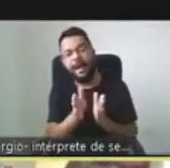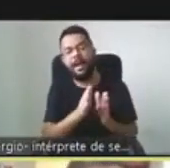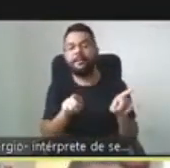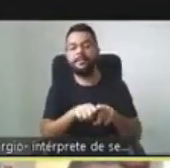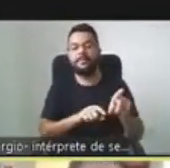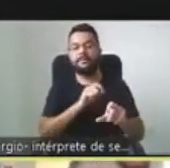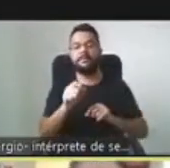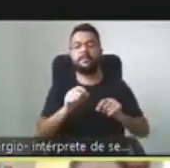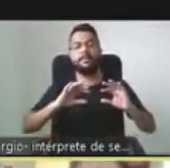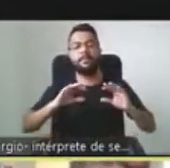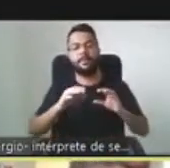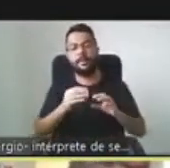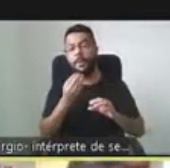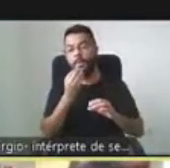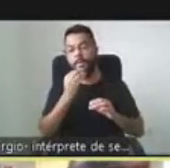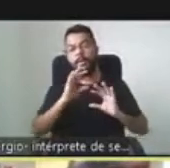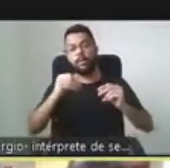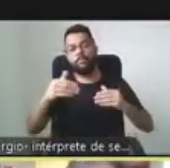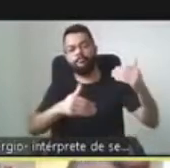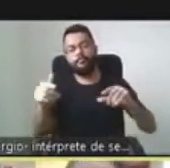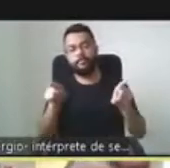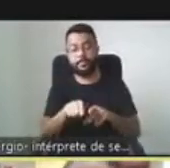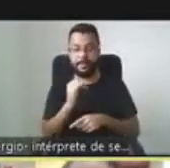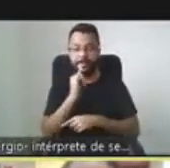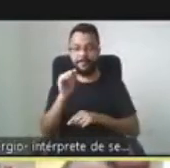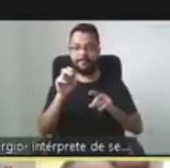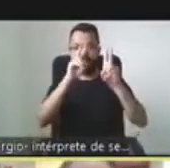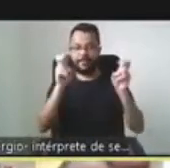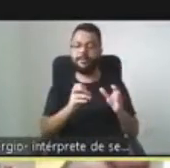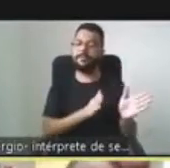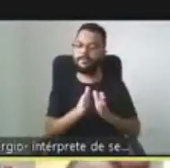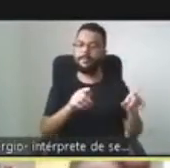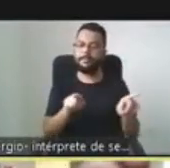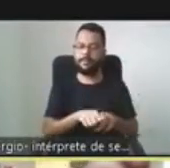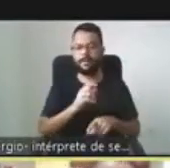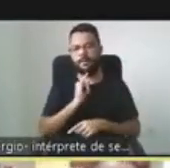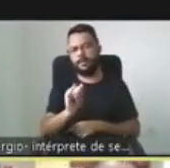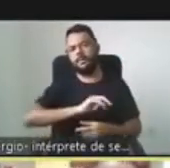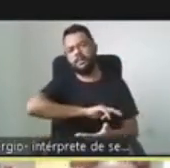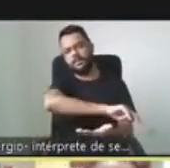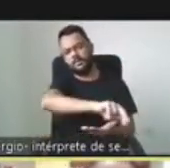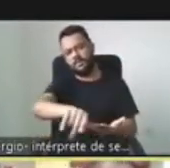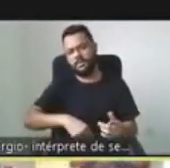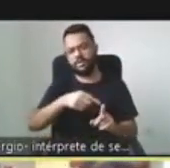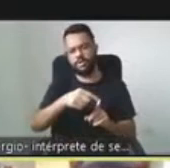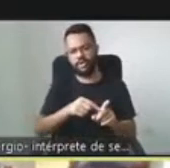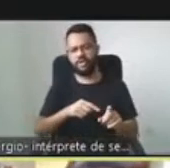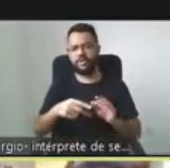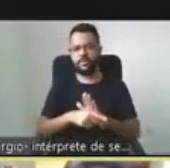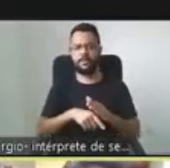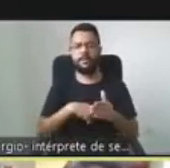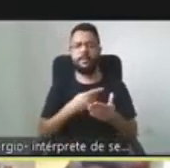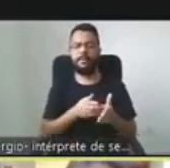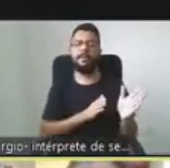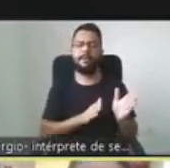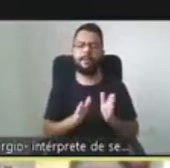todos. Y cuando hablo de accesibilidad, estamos hablando de diferentes tipos, desde la accesibilidad física, que es